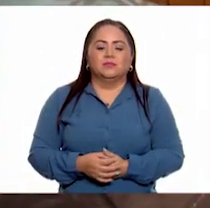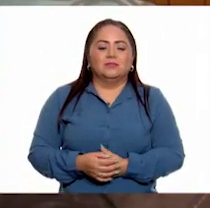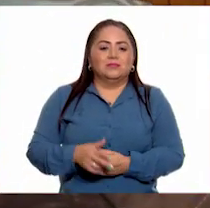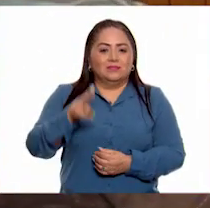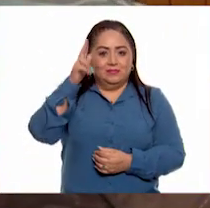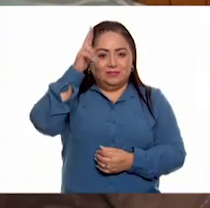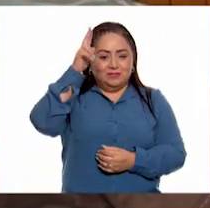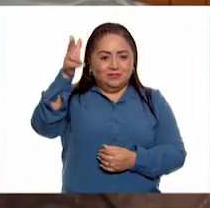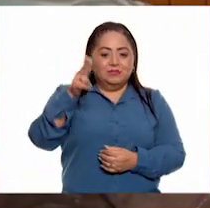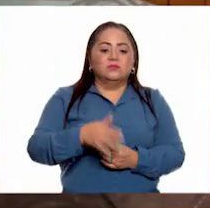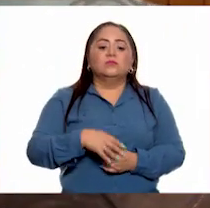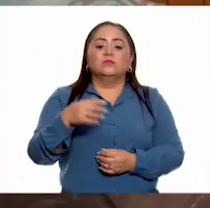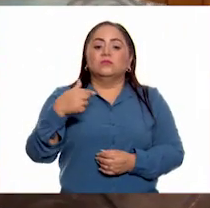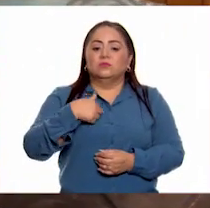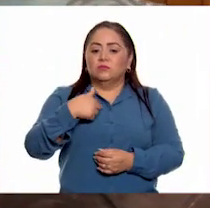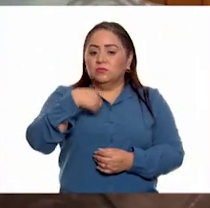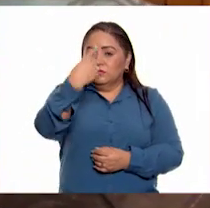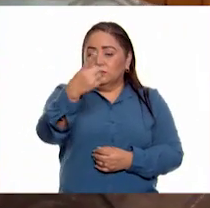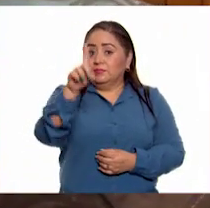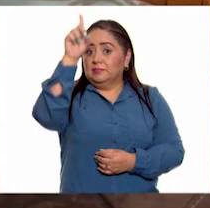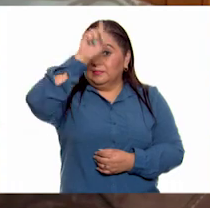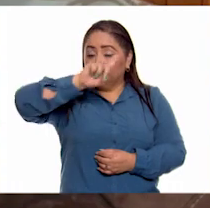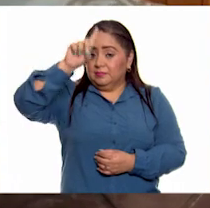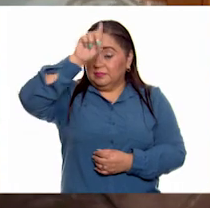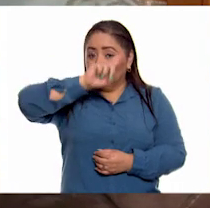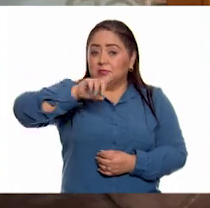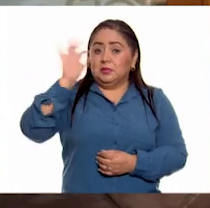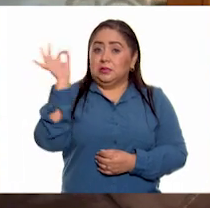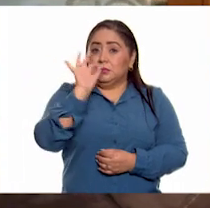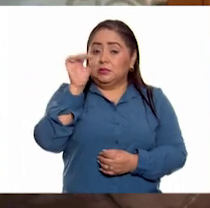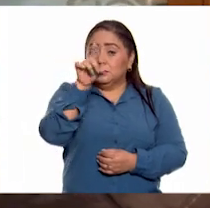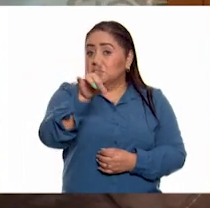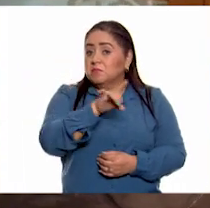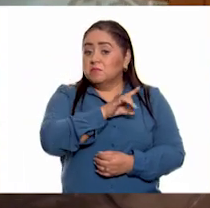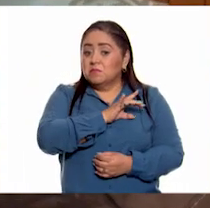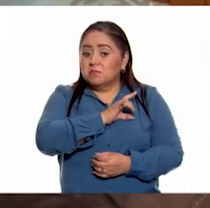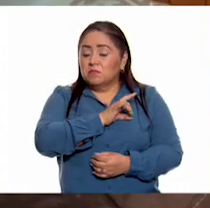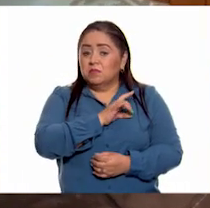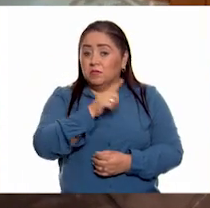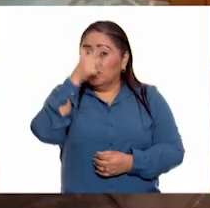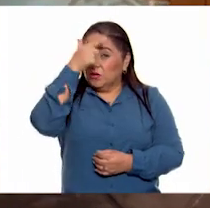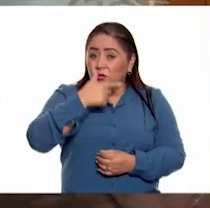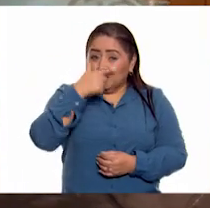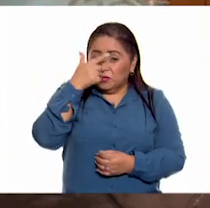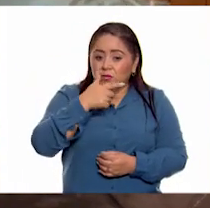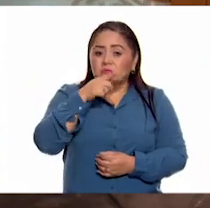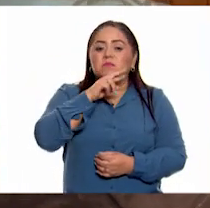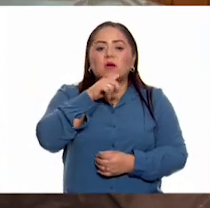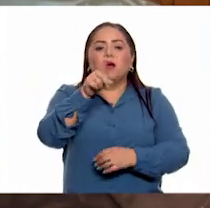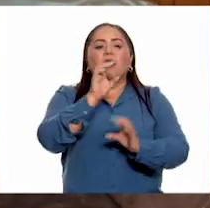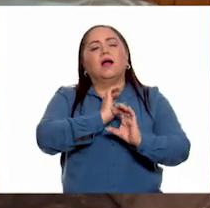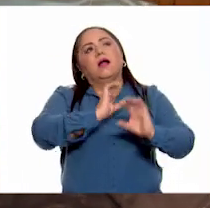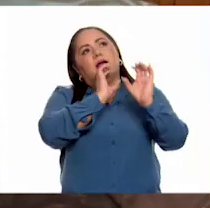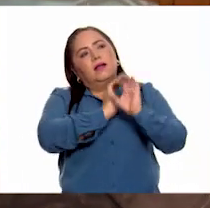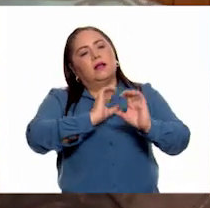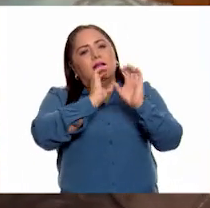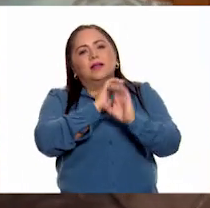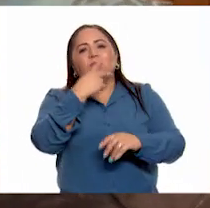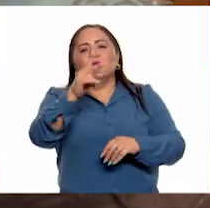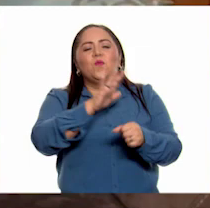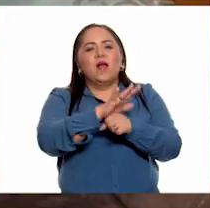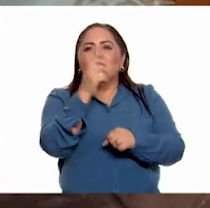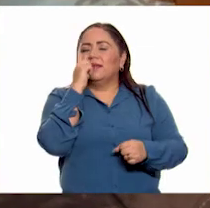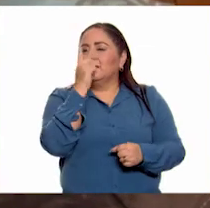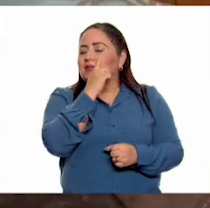Hola, Sohar. Yo te recomendaría que si tienes miedo en las noches, cantes tu canción